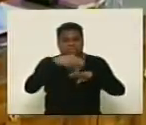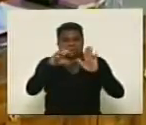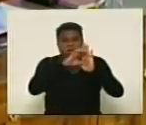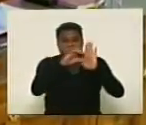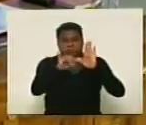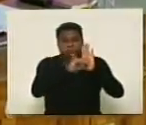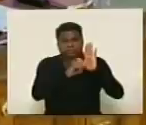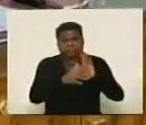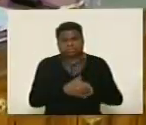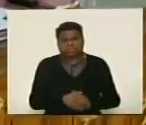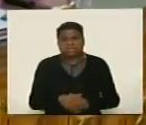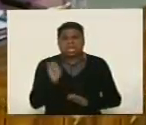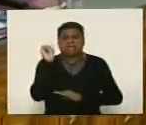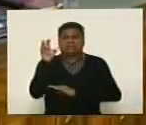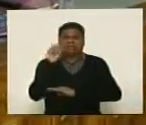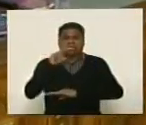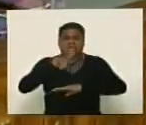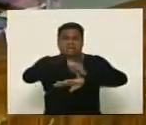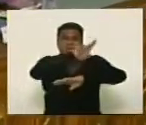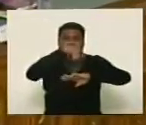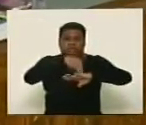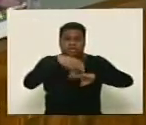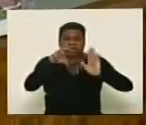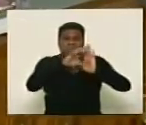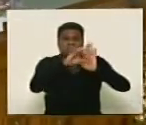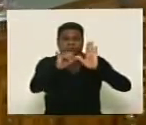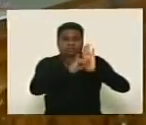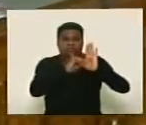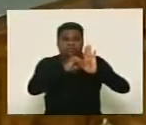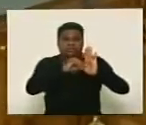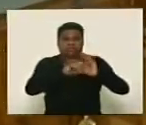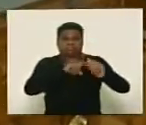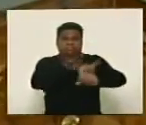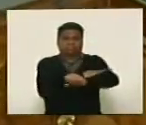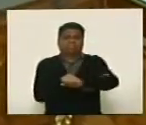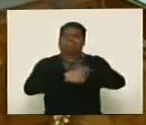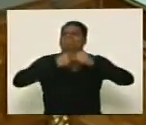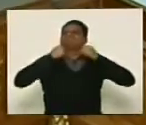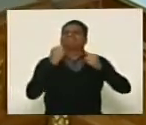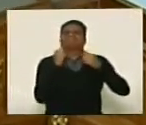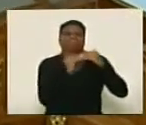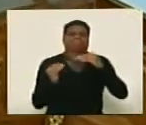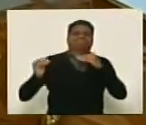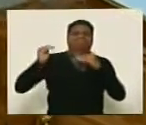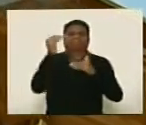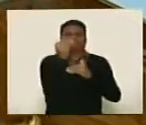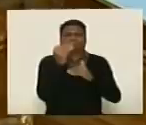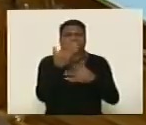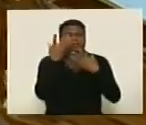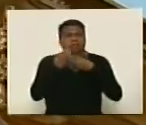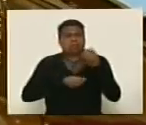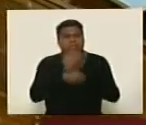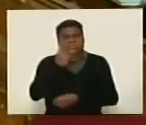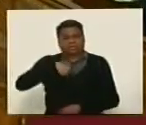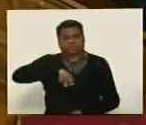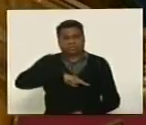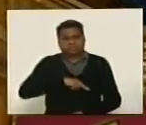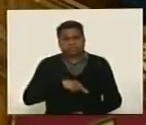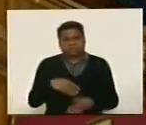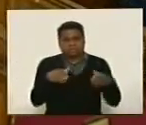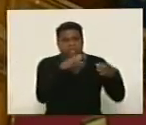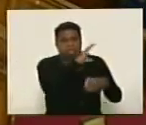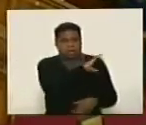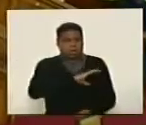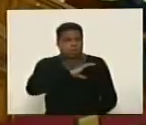de la Asamblea Nacional Constituyente, porque es plenipotenciaria. Y eso es lo que vamos a ejercer nosotros en este momento con esta comisión que se